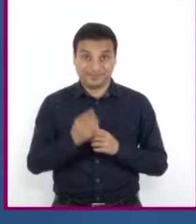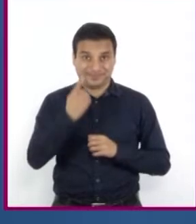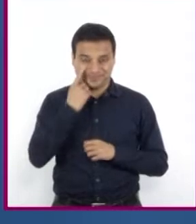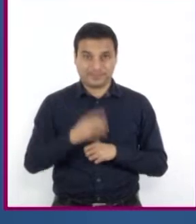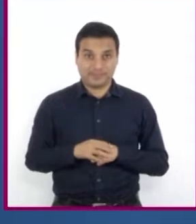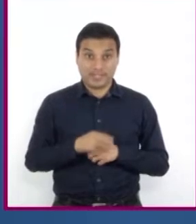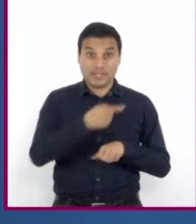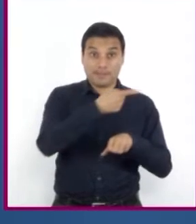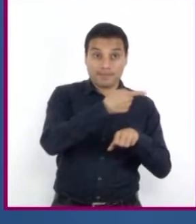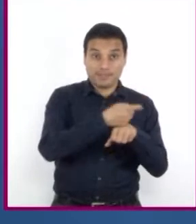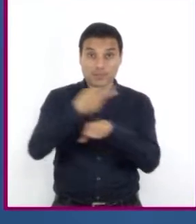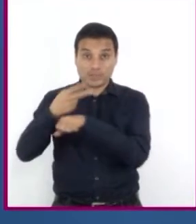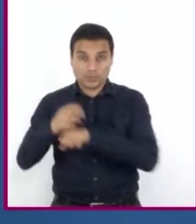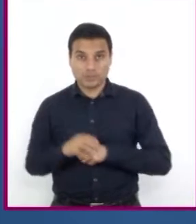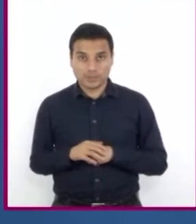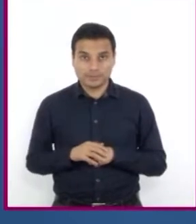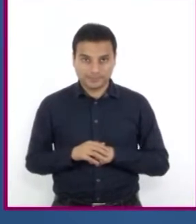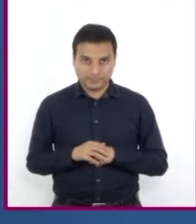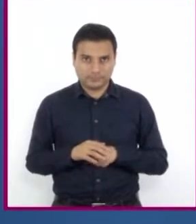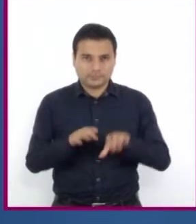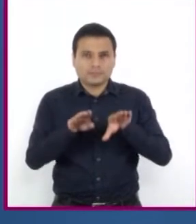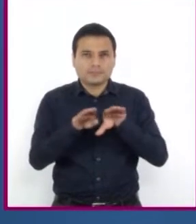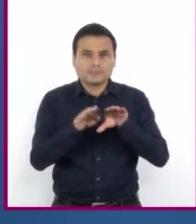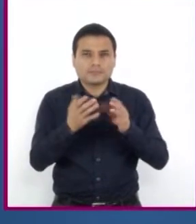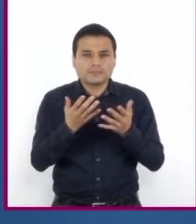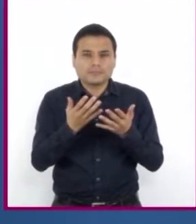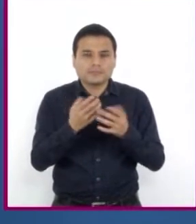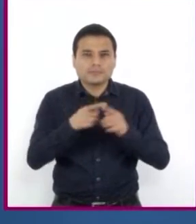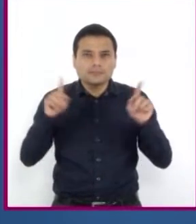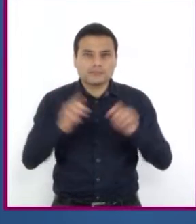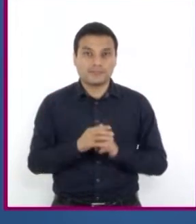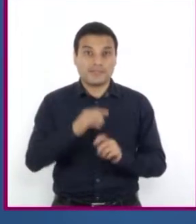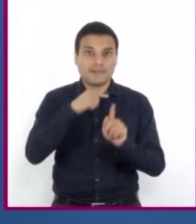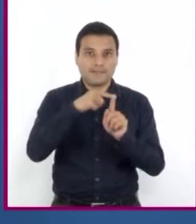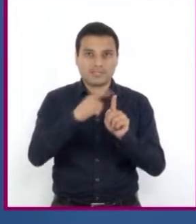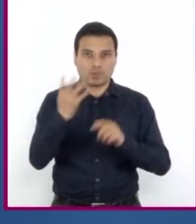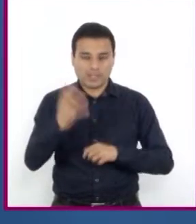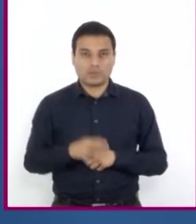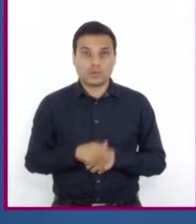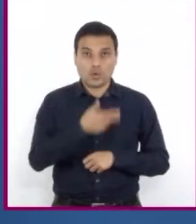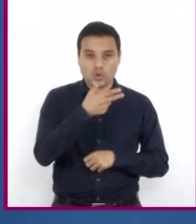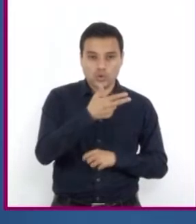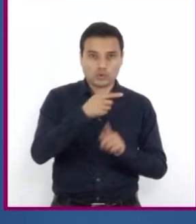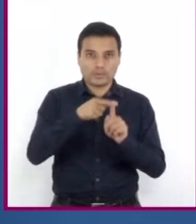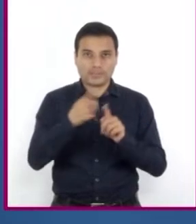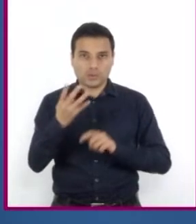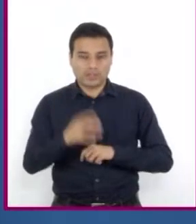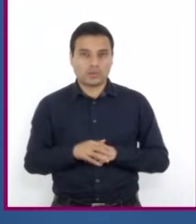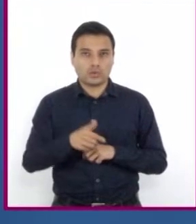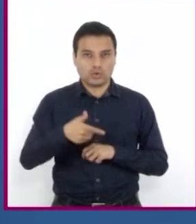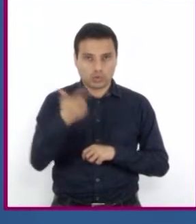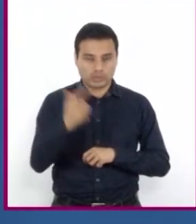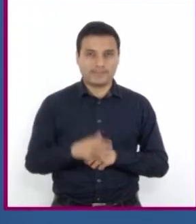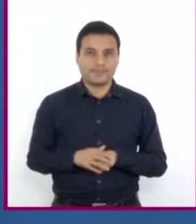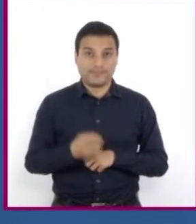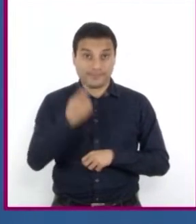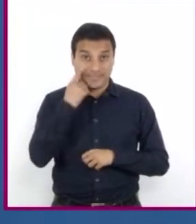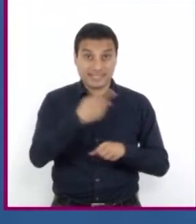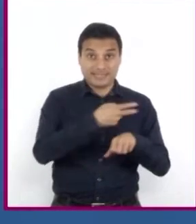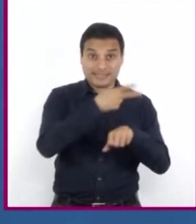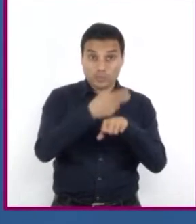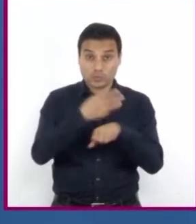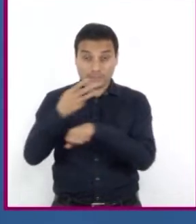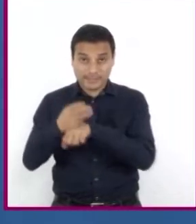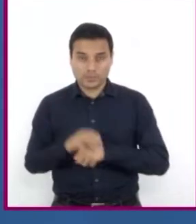segundo término hay 4 losetas más. 8 más 4 igual a 12. Del segundo término al tercero